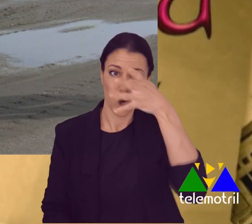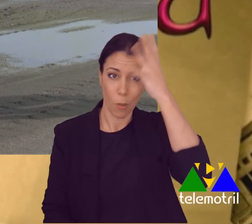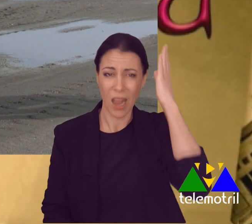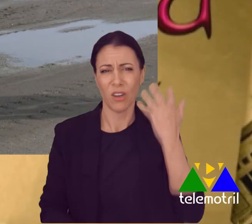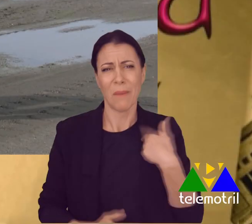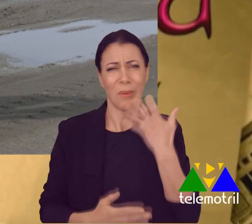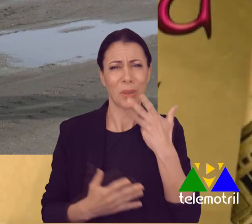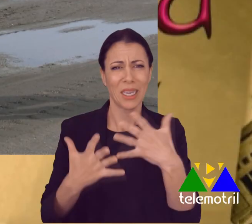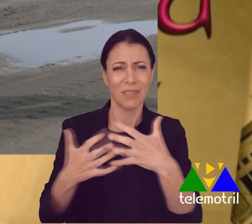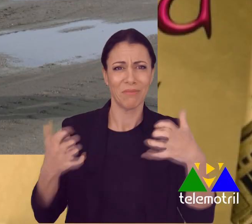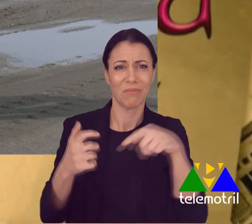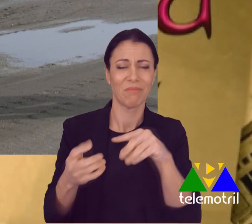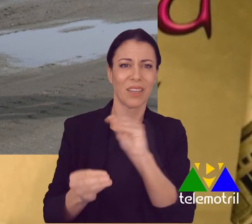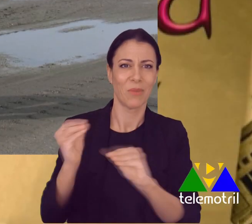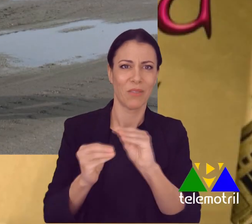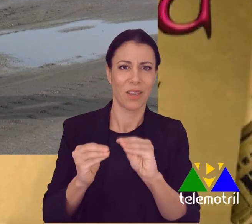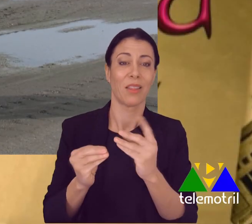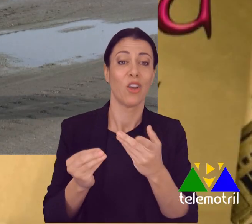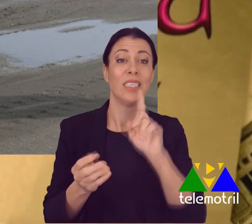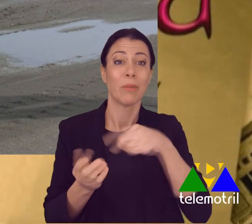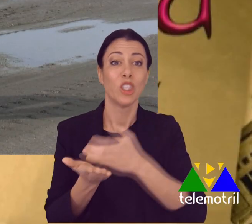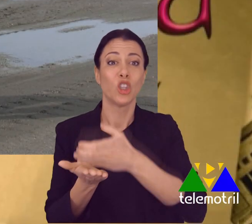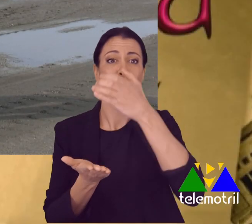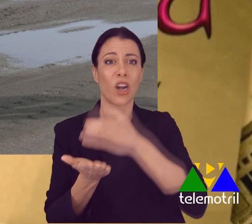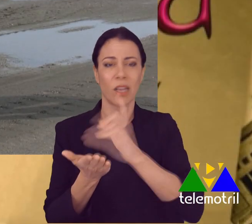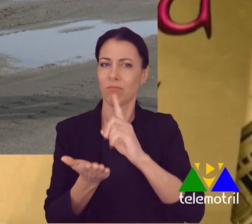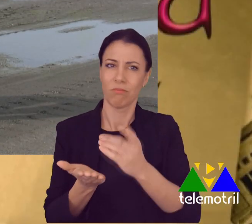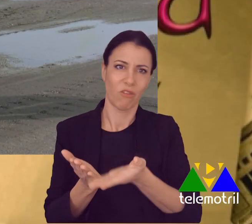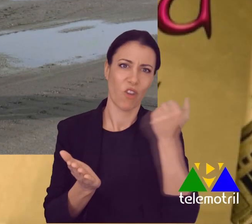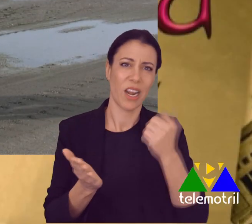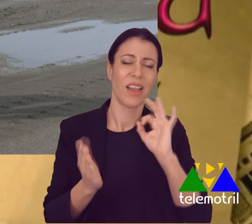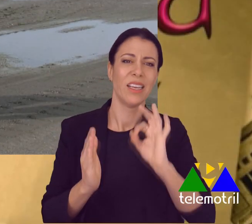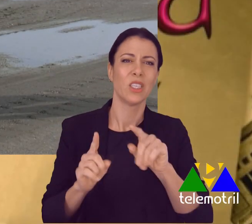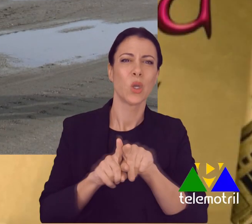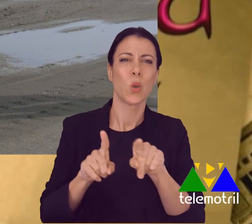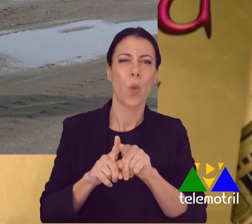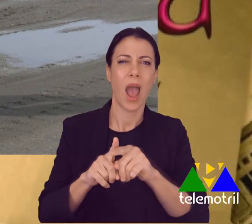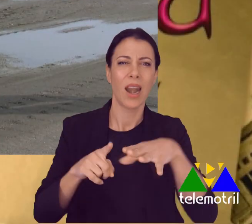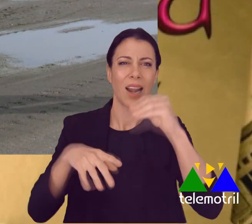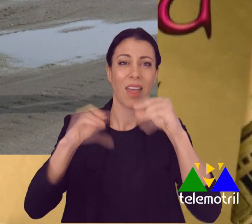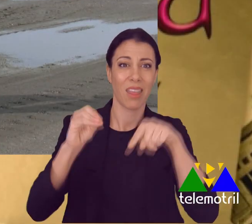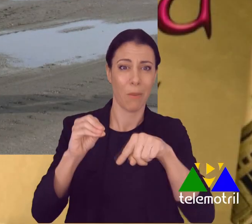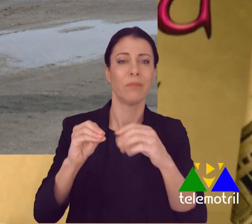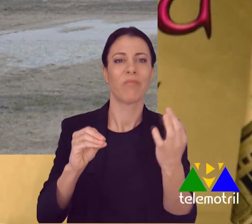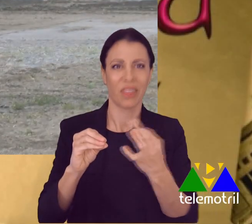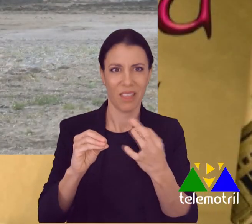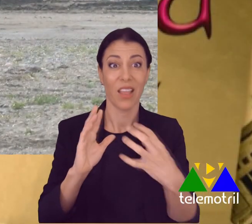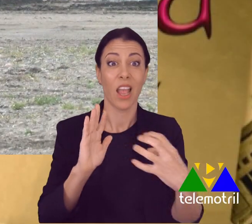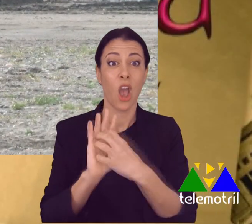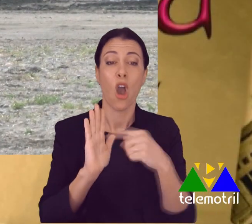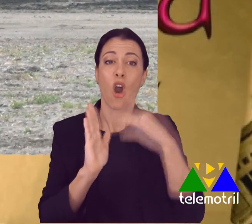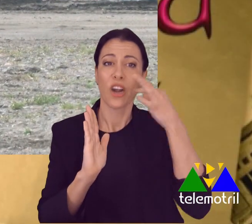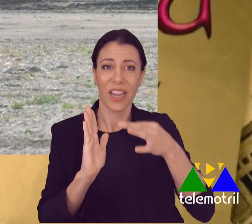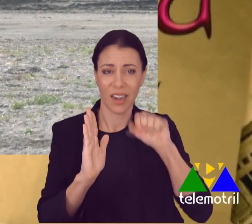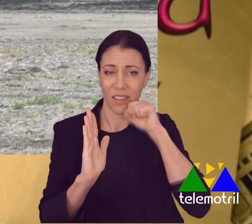que en ese aspecto, y modificar la torre por una alcazaba, porque en realidad es una alcazaba lo que aparece en el escudo original de